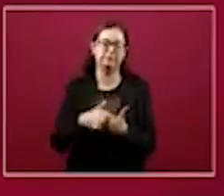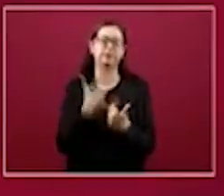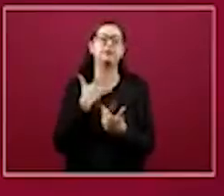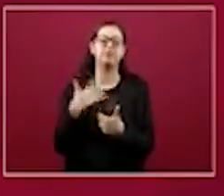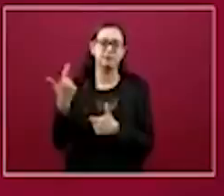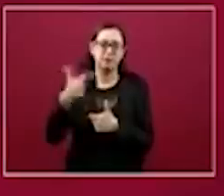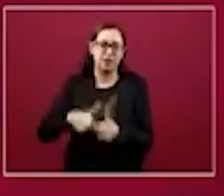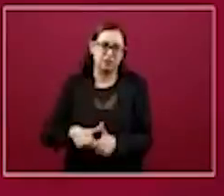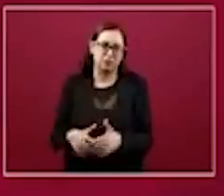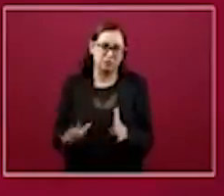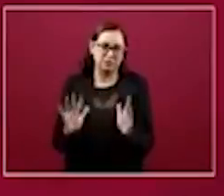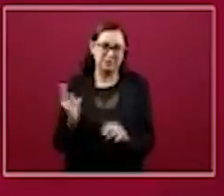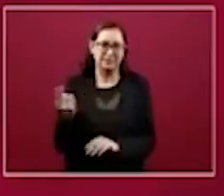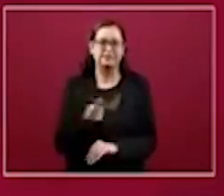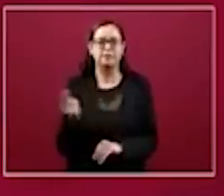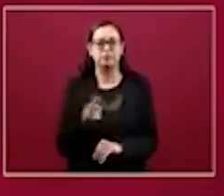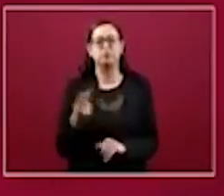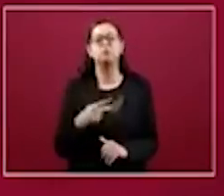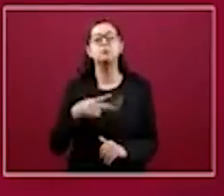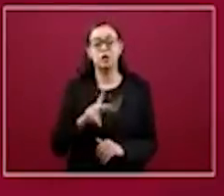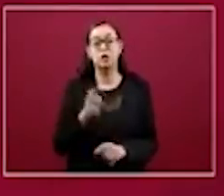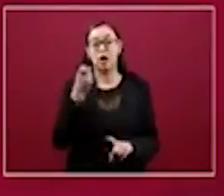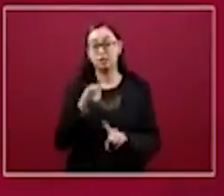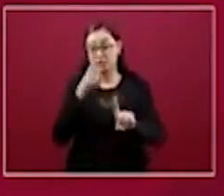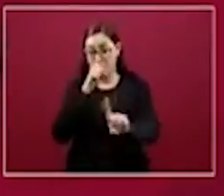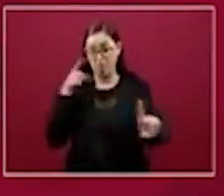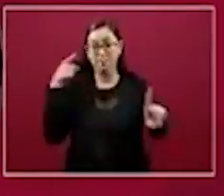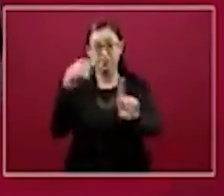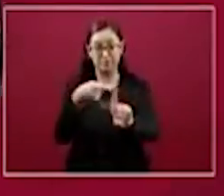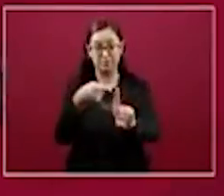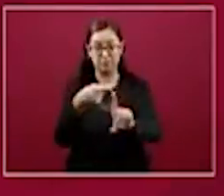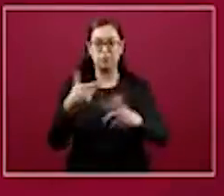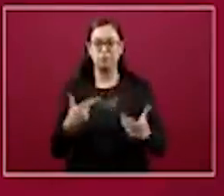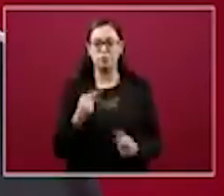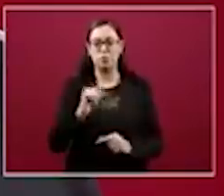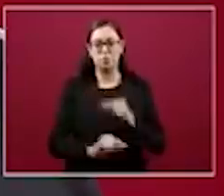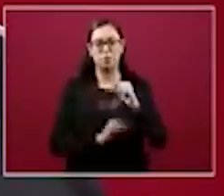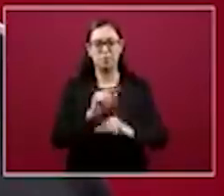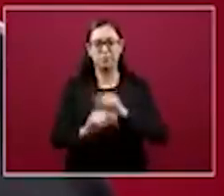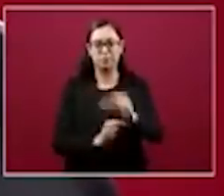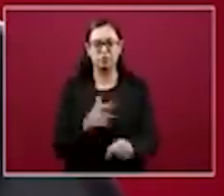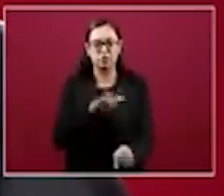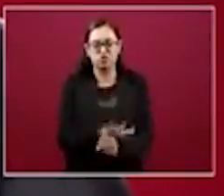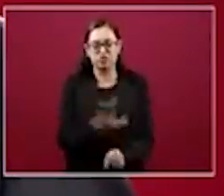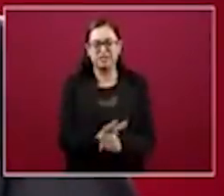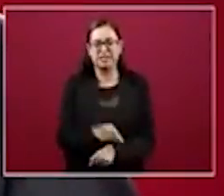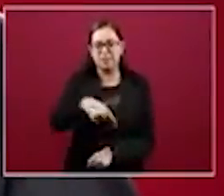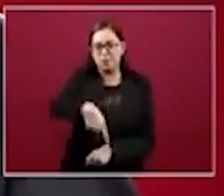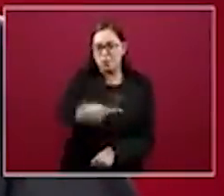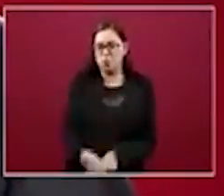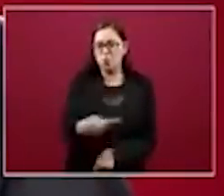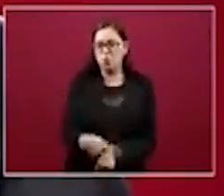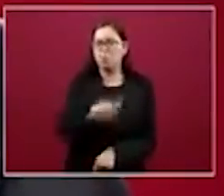convertirla en gasolinas. Pero sí vamos a eso, vamos a la autosuficiencia, a que no